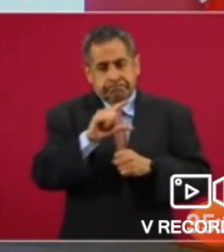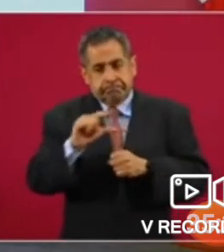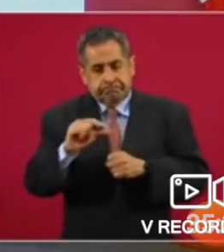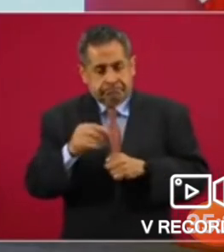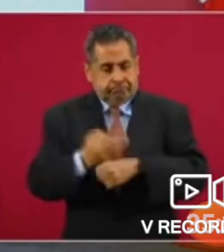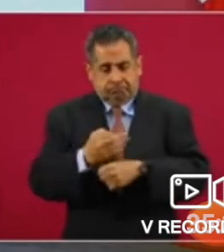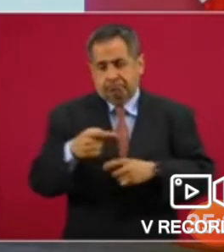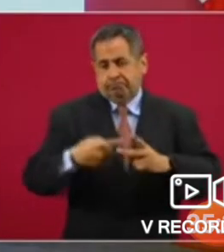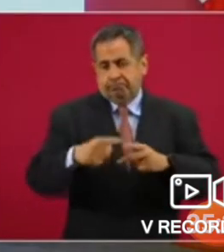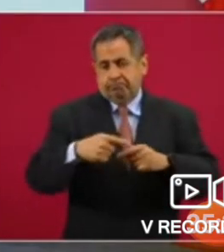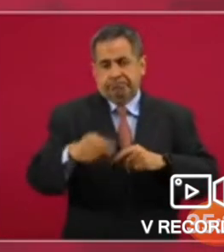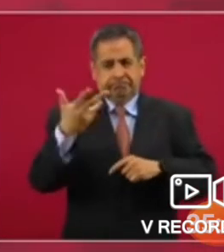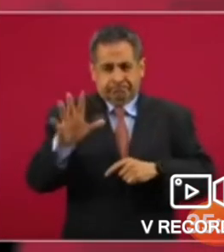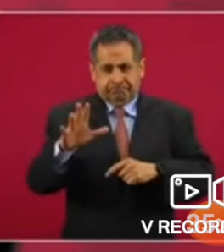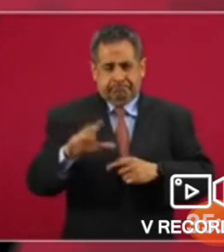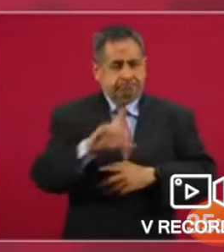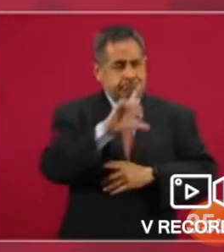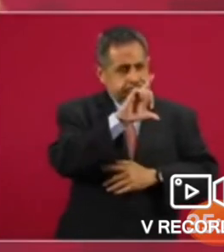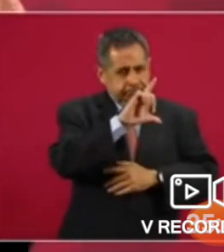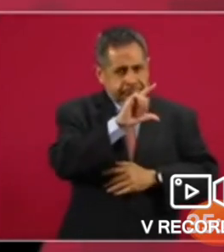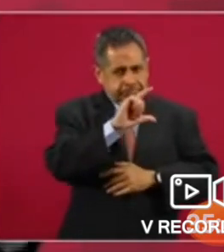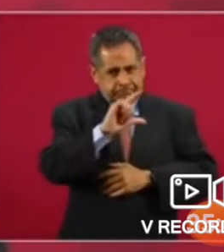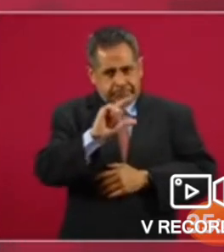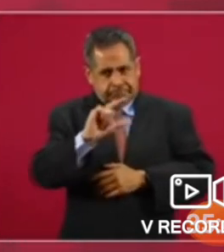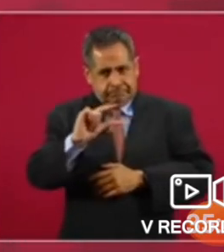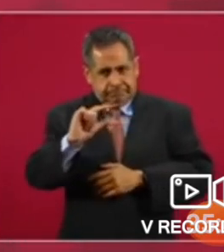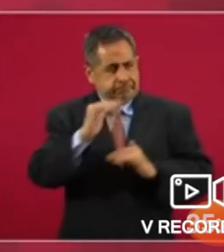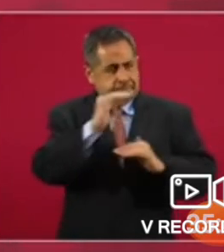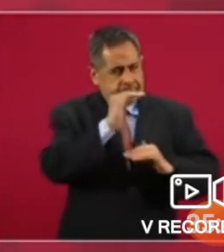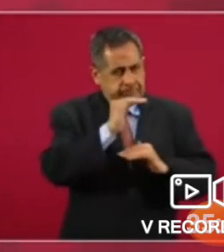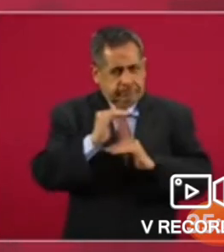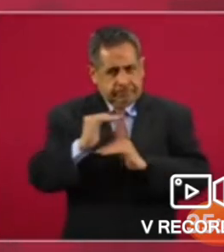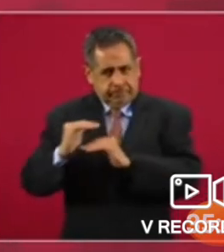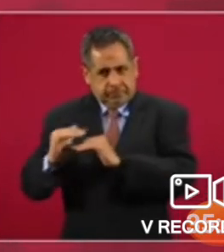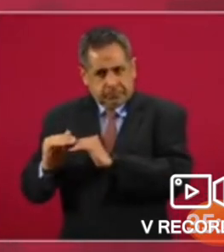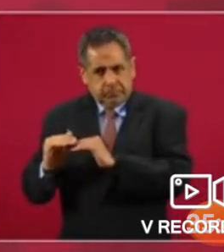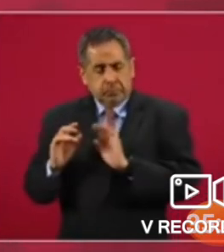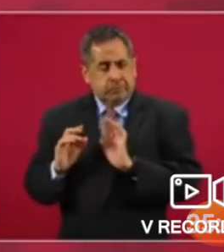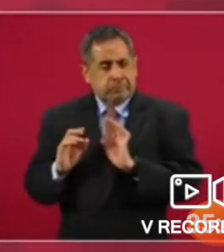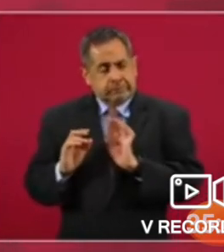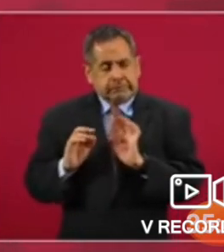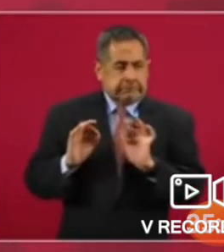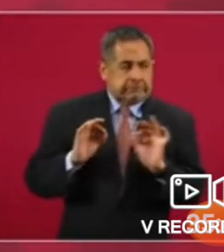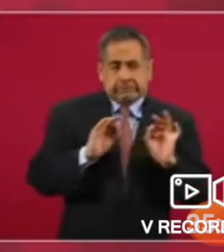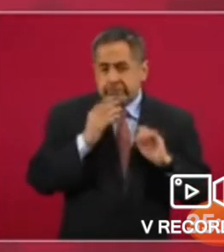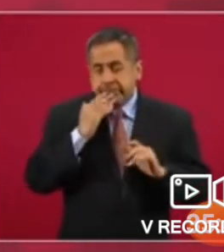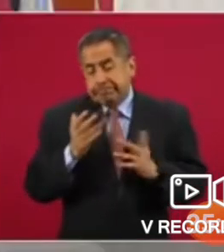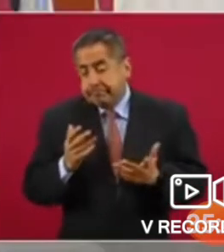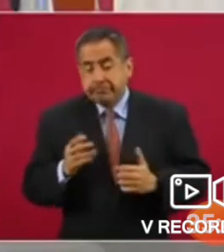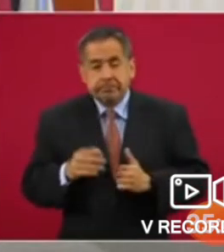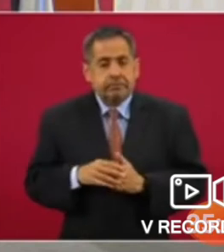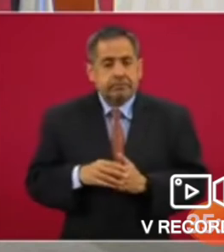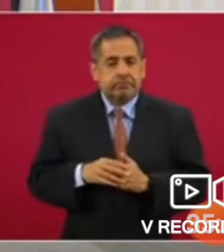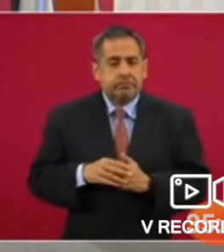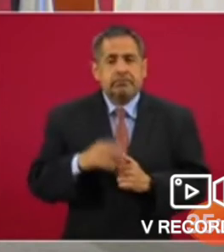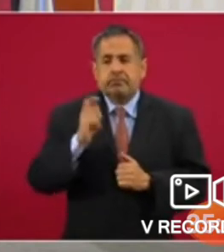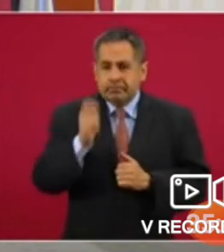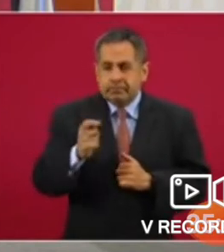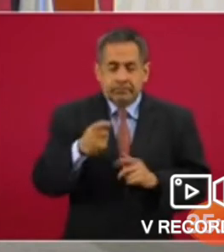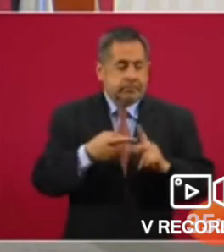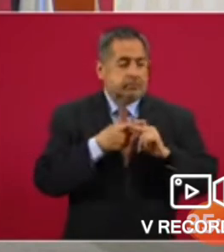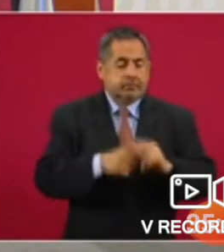la 10ª, en la que va disminuyendo todos los indicadores que reflejan la intensidad de la epidemia. Esto